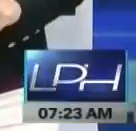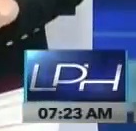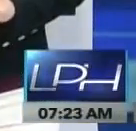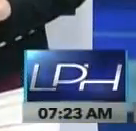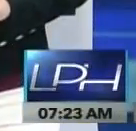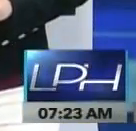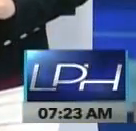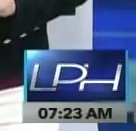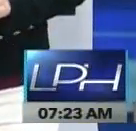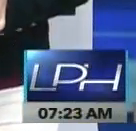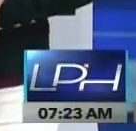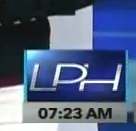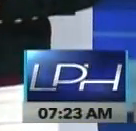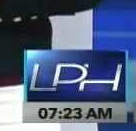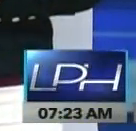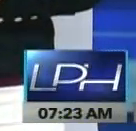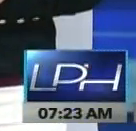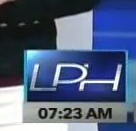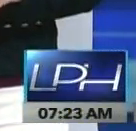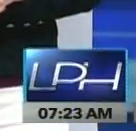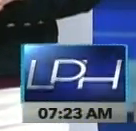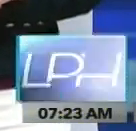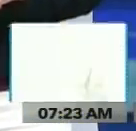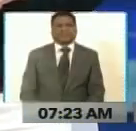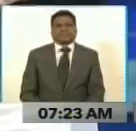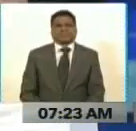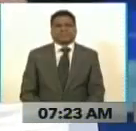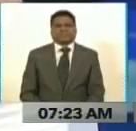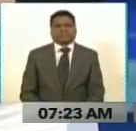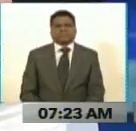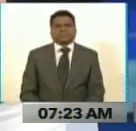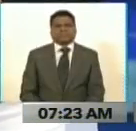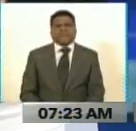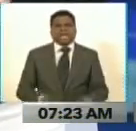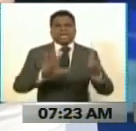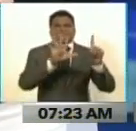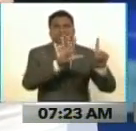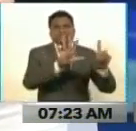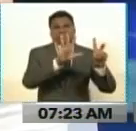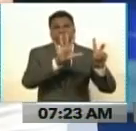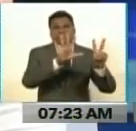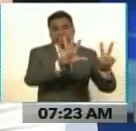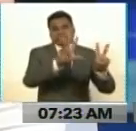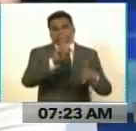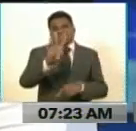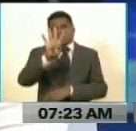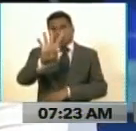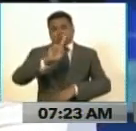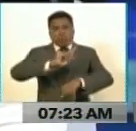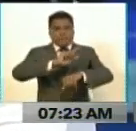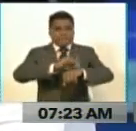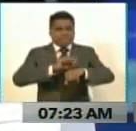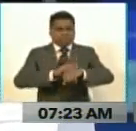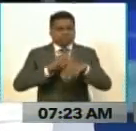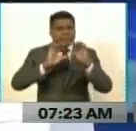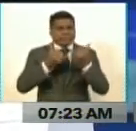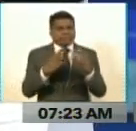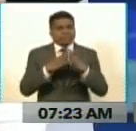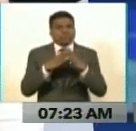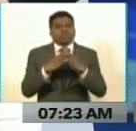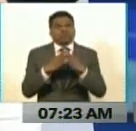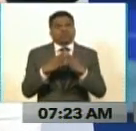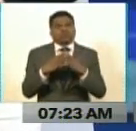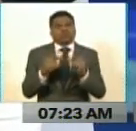hoy 724 minutos de la mañana seguimos en la Pauta de hoy la pregunta que lanzamos al inicio tiene que ver con el tema que se está